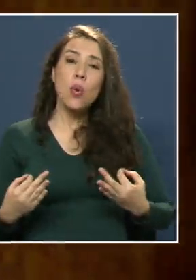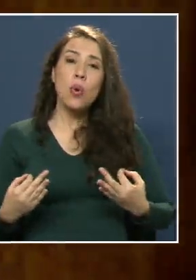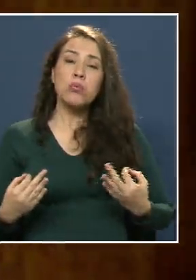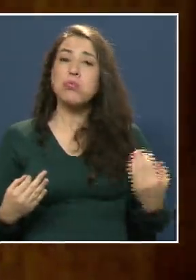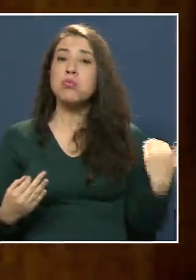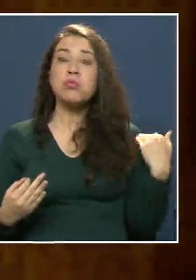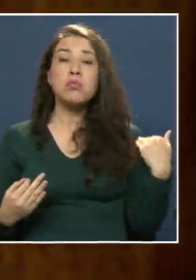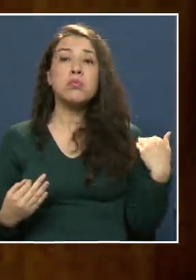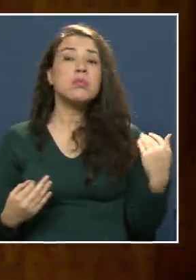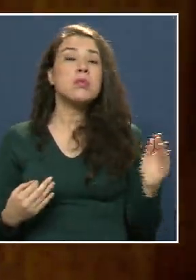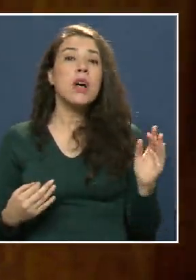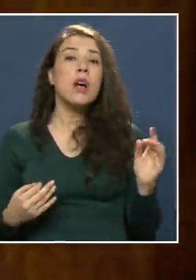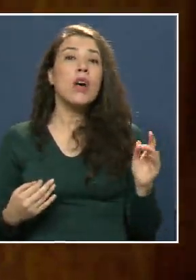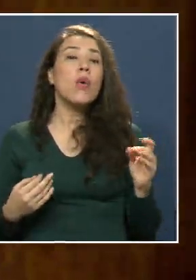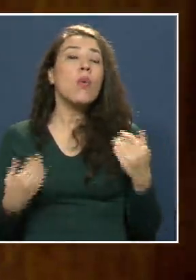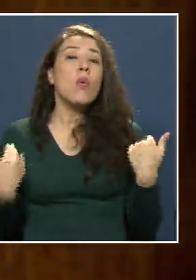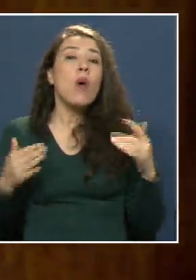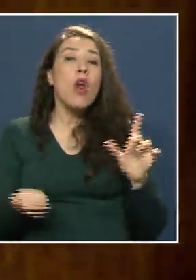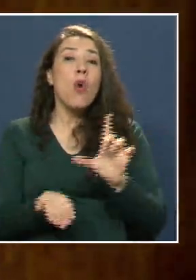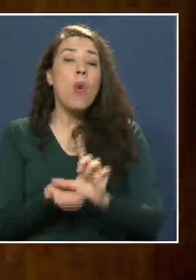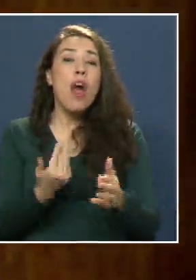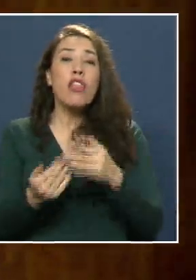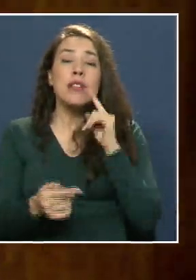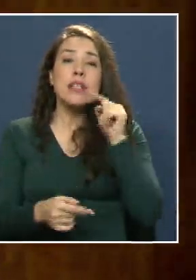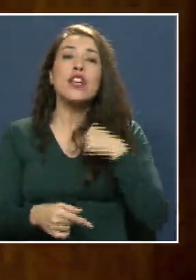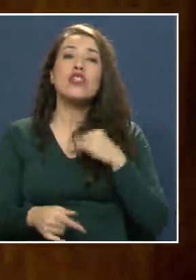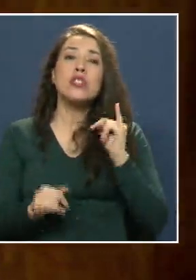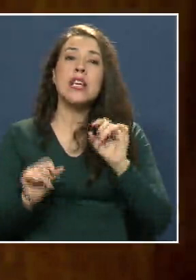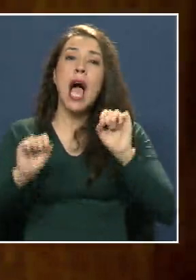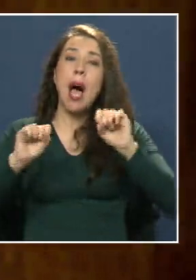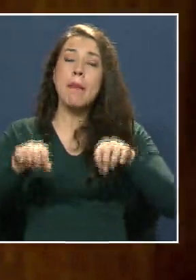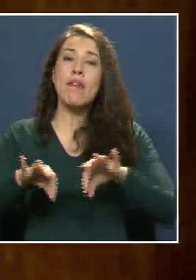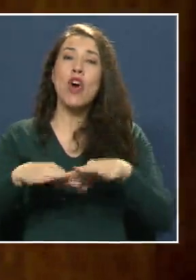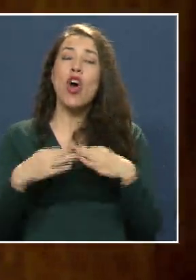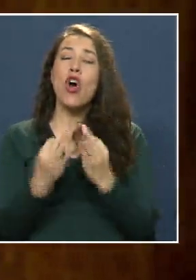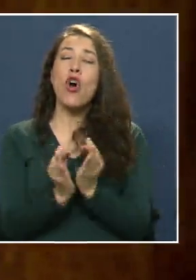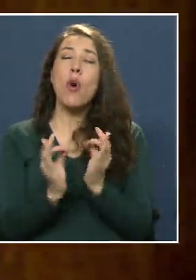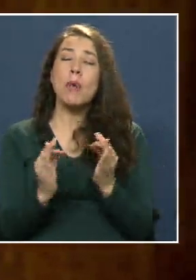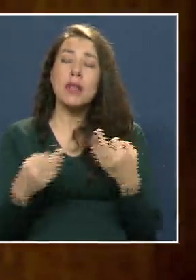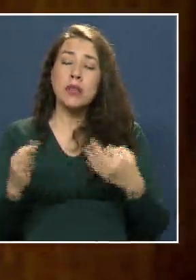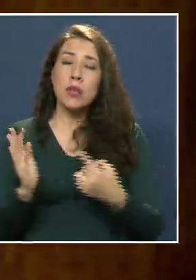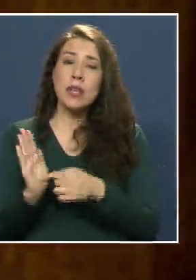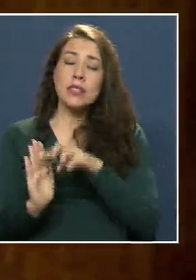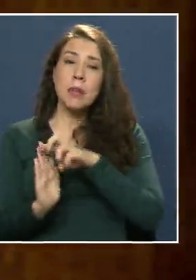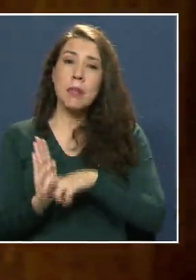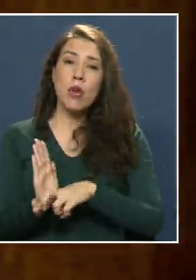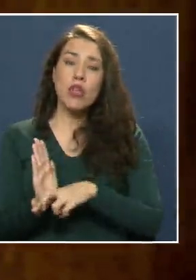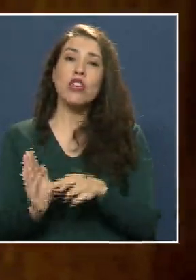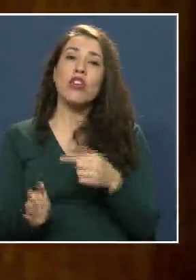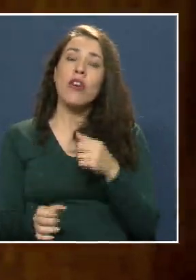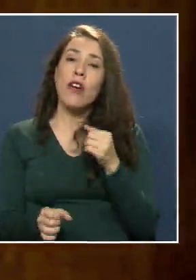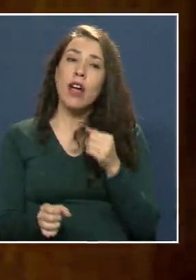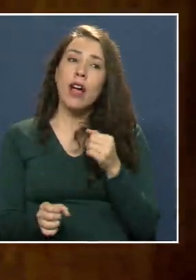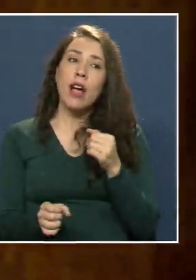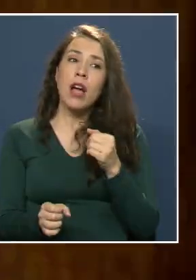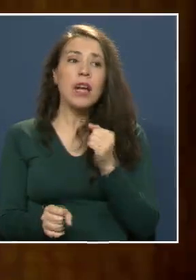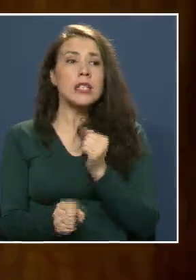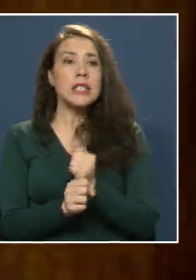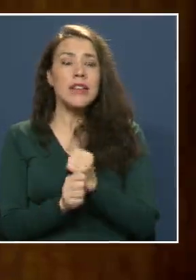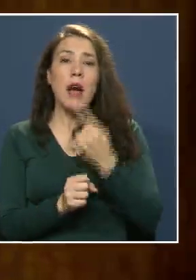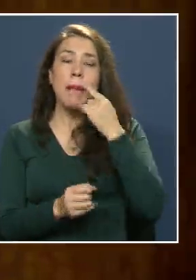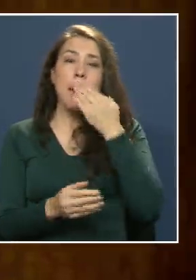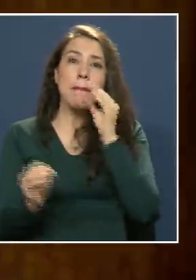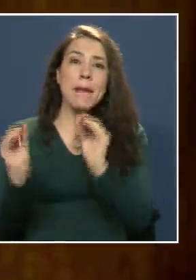quien quieran que estén, es que aprobaré con total convicción este proyecto y trabajaré